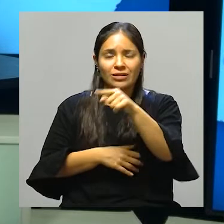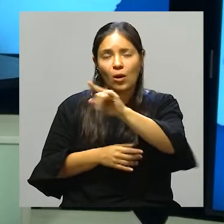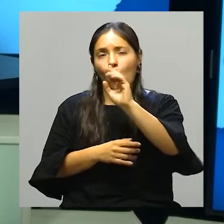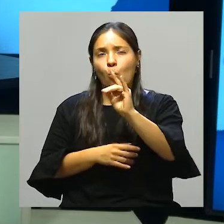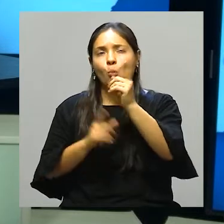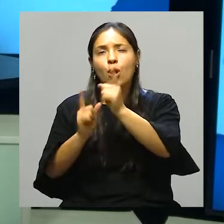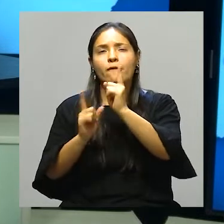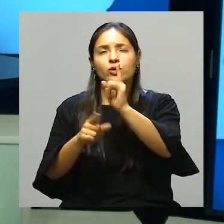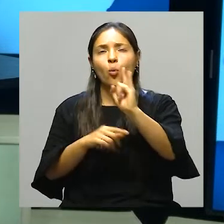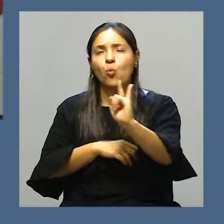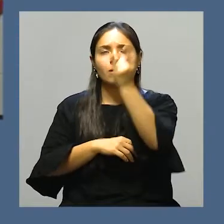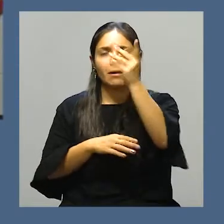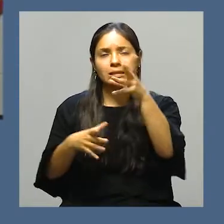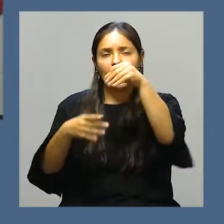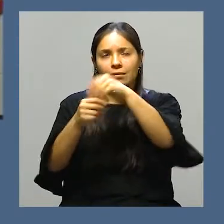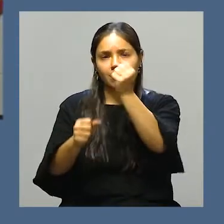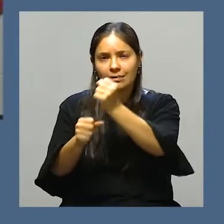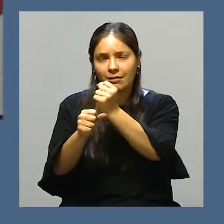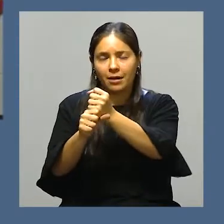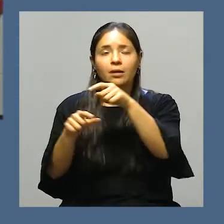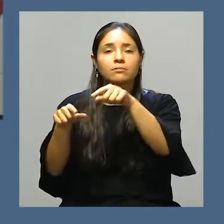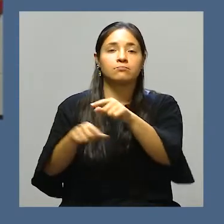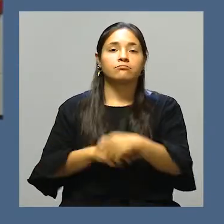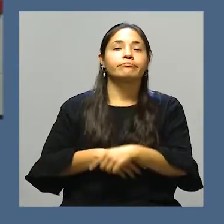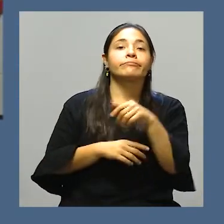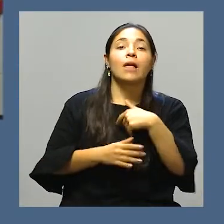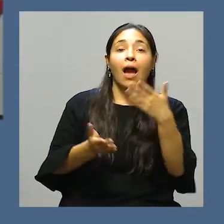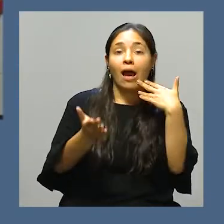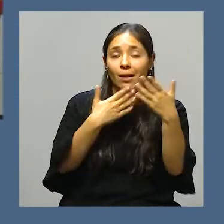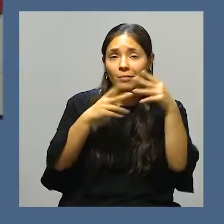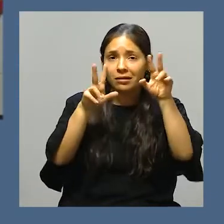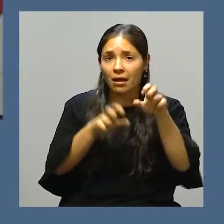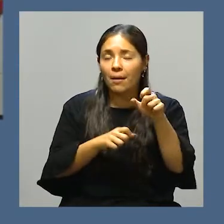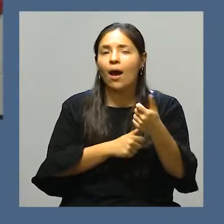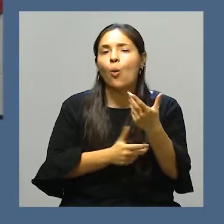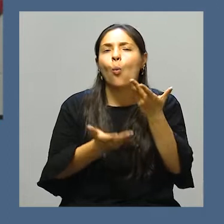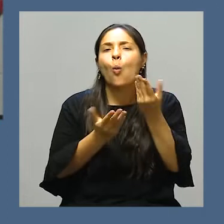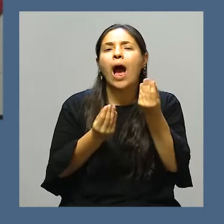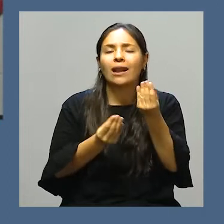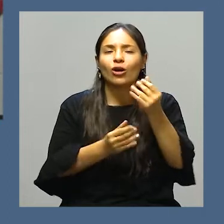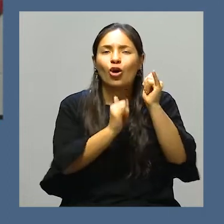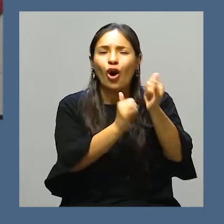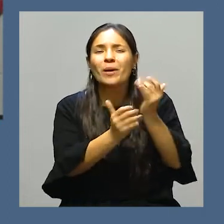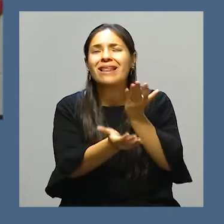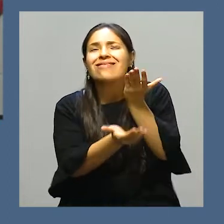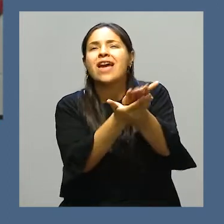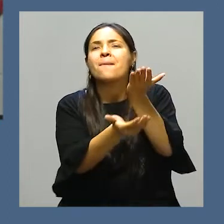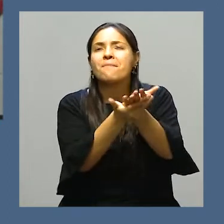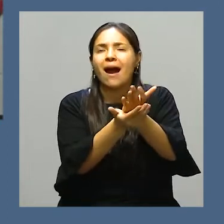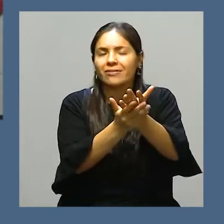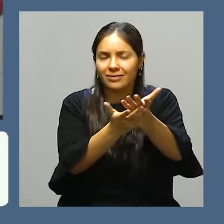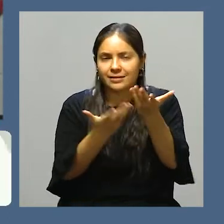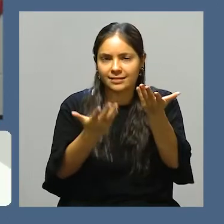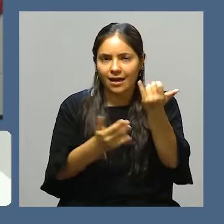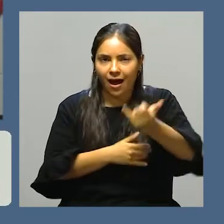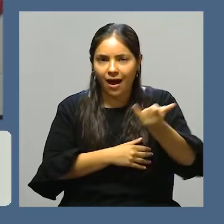universidades privadas, que lograron incluso a través de esa presión que el Estado, que el gobierno de